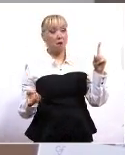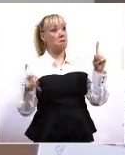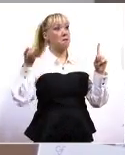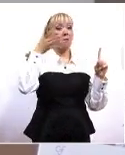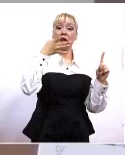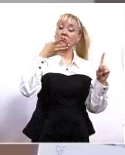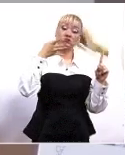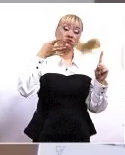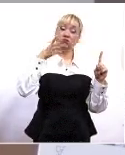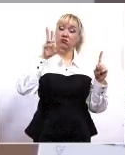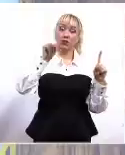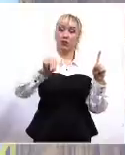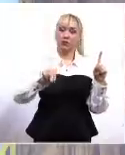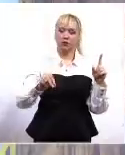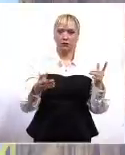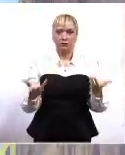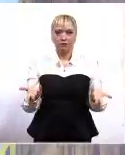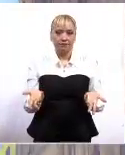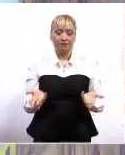presidente.